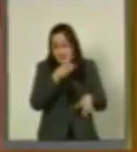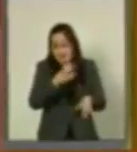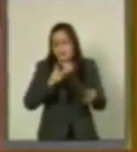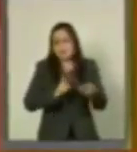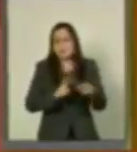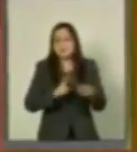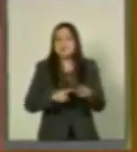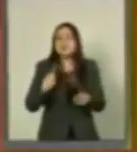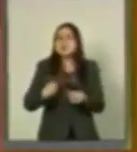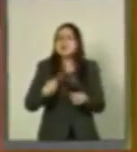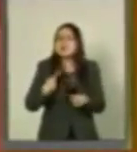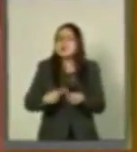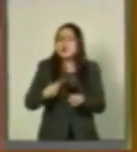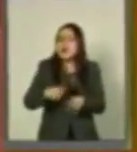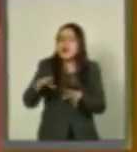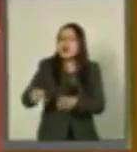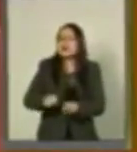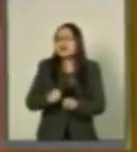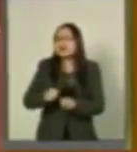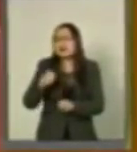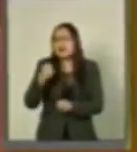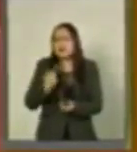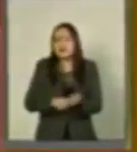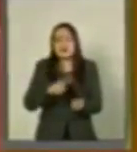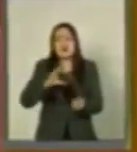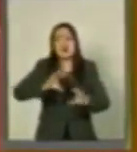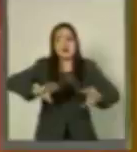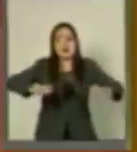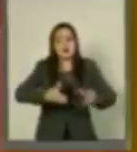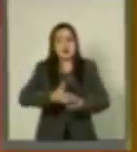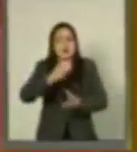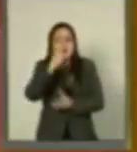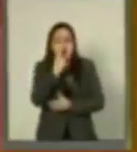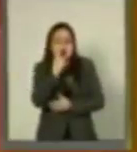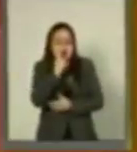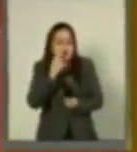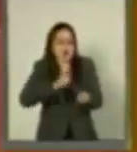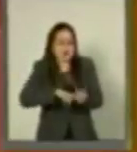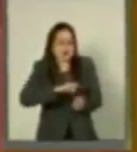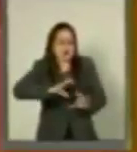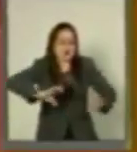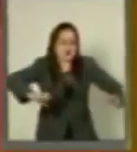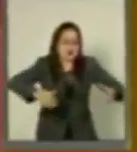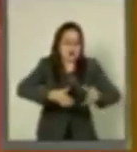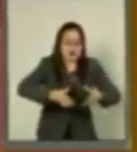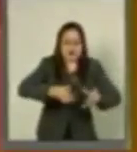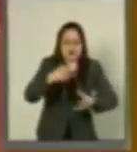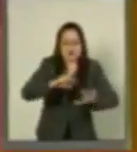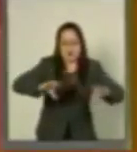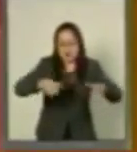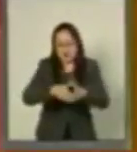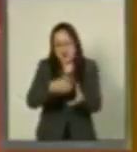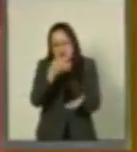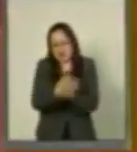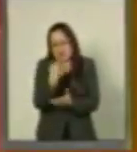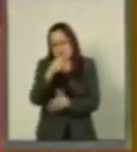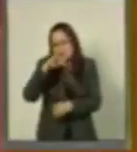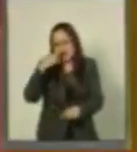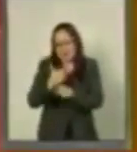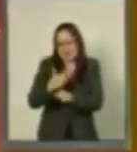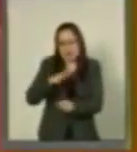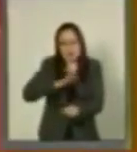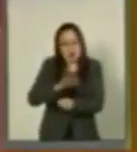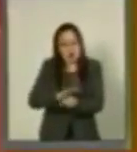lo llenan las policías comunitarias, entre comillas, muchas de ellas de